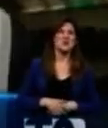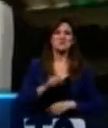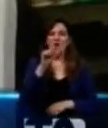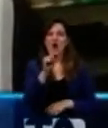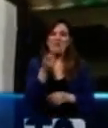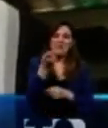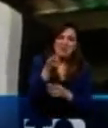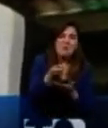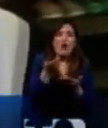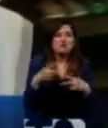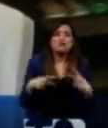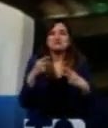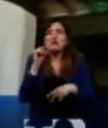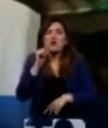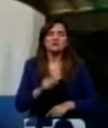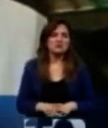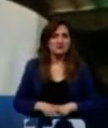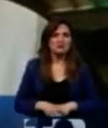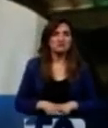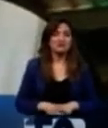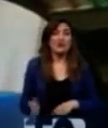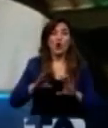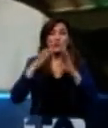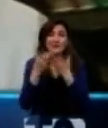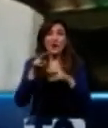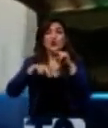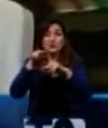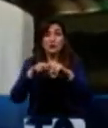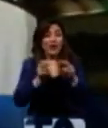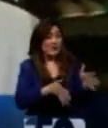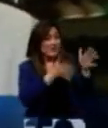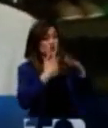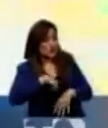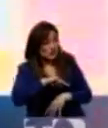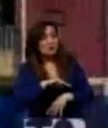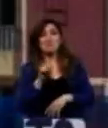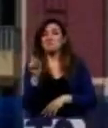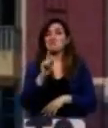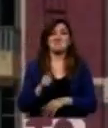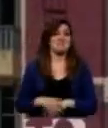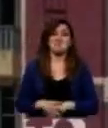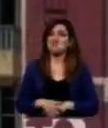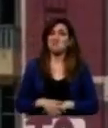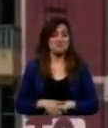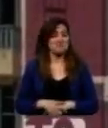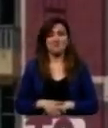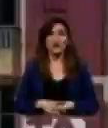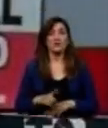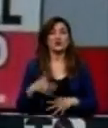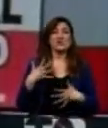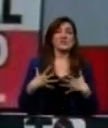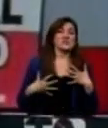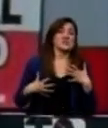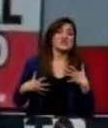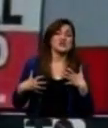sobreviviendo. Lastimosamente nosotros no fuimos tomados en cuenta por el Comité de la Reconstrucción. El malestar de los comerciantes de la zona